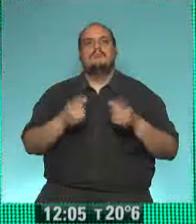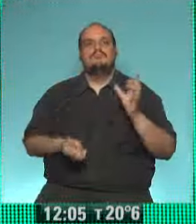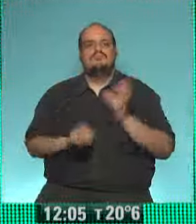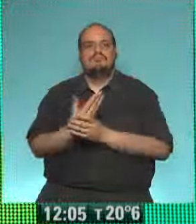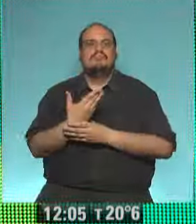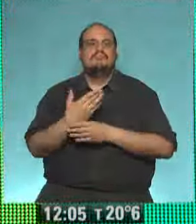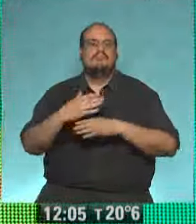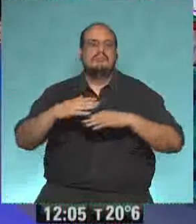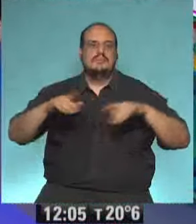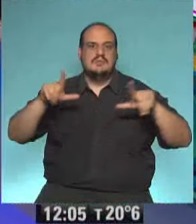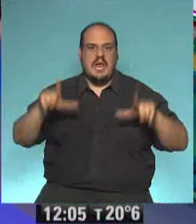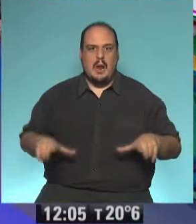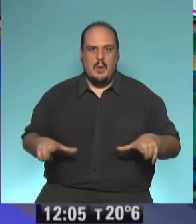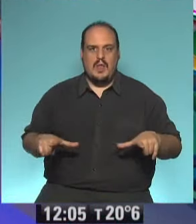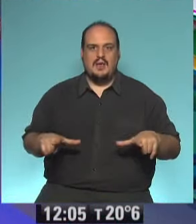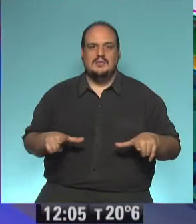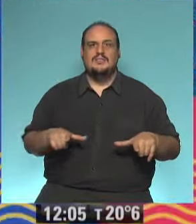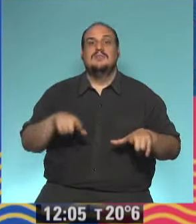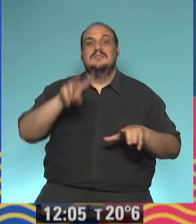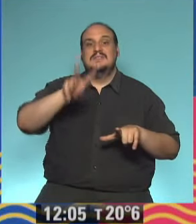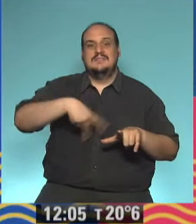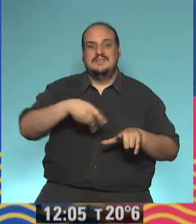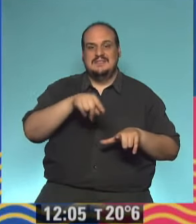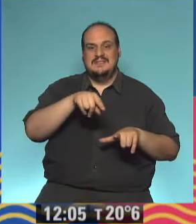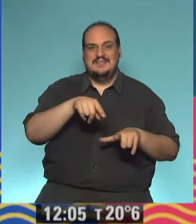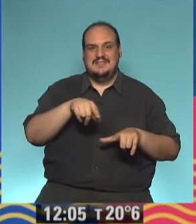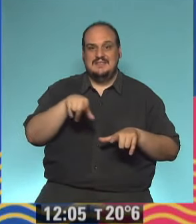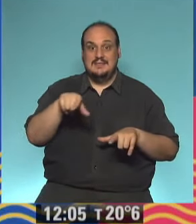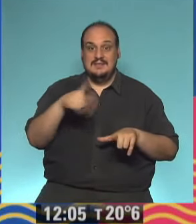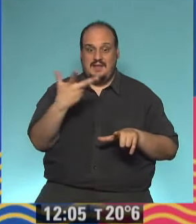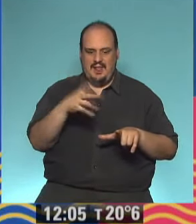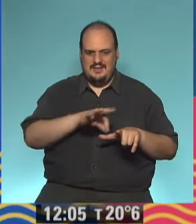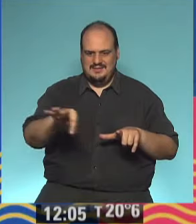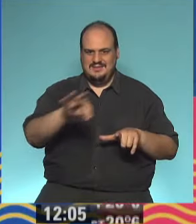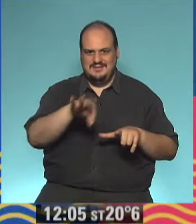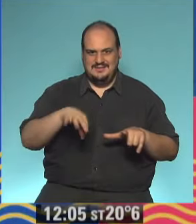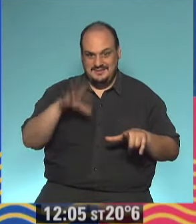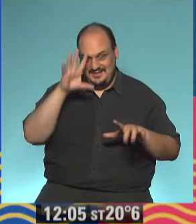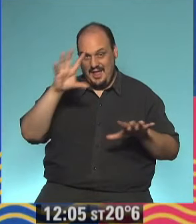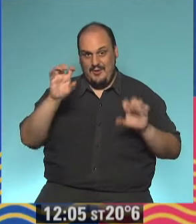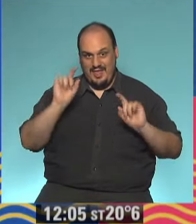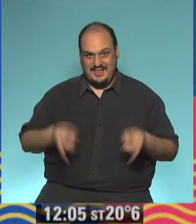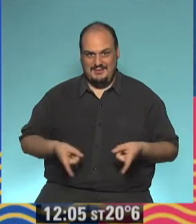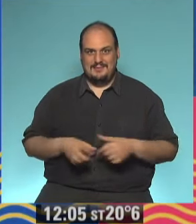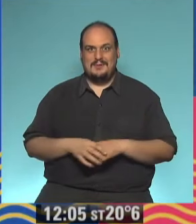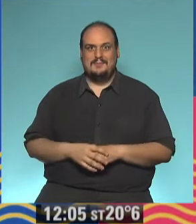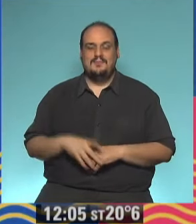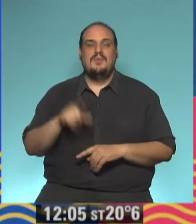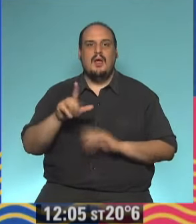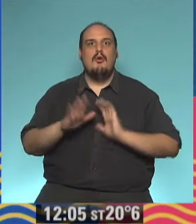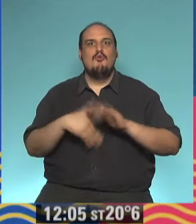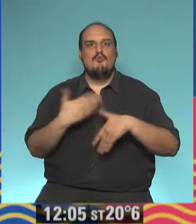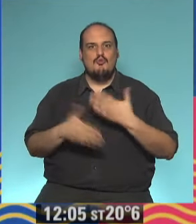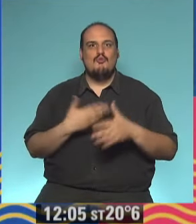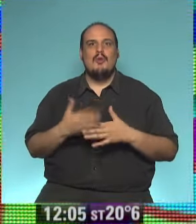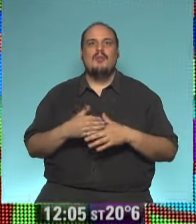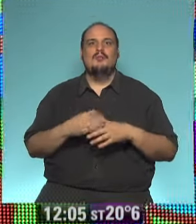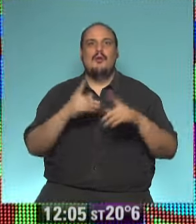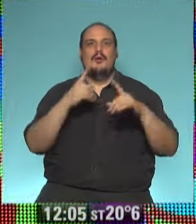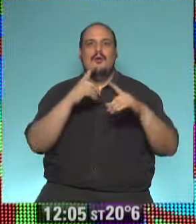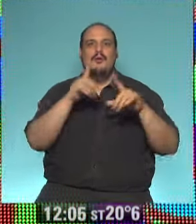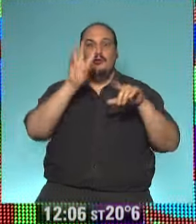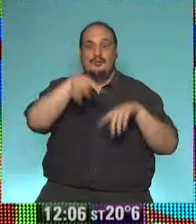de... Ahí estamos. Tatetí. El tablero en línea. Espectacular. Así claro. Que ahí estuvimos jugando al tatetí, bueno,